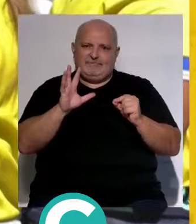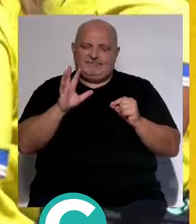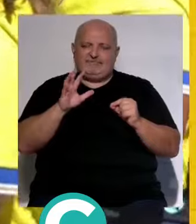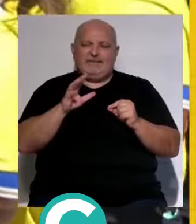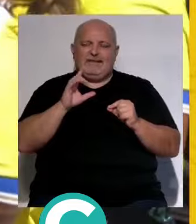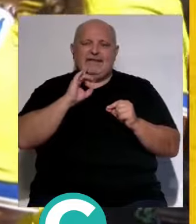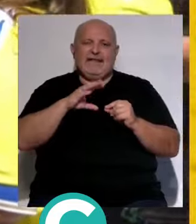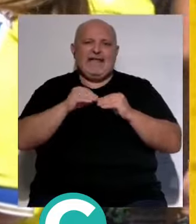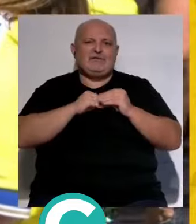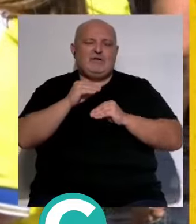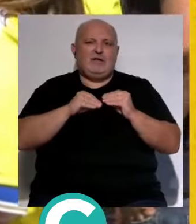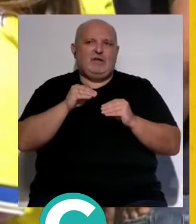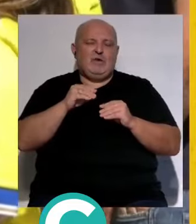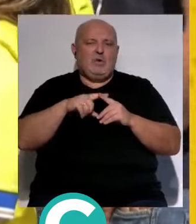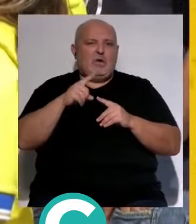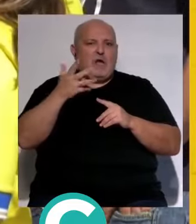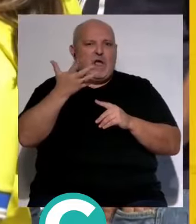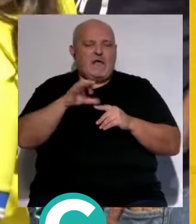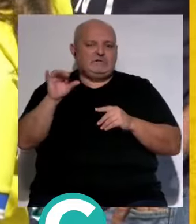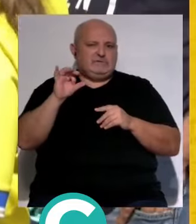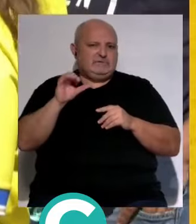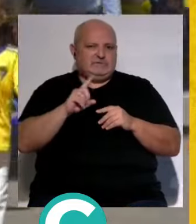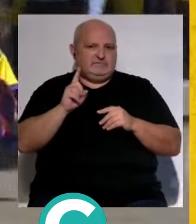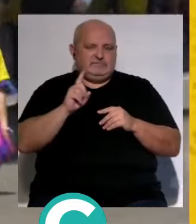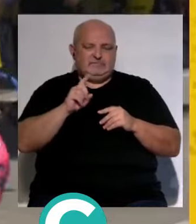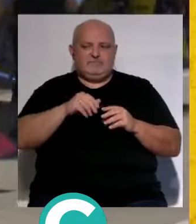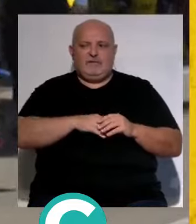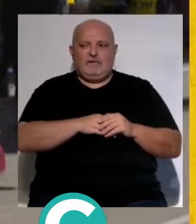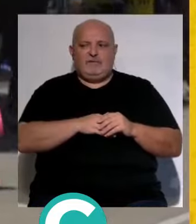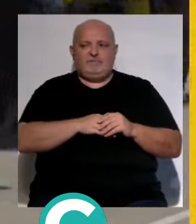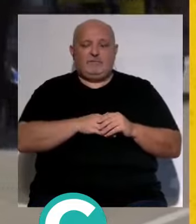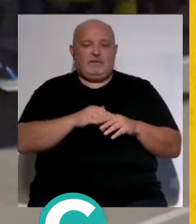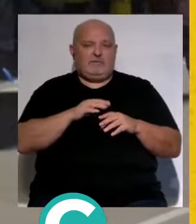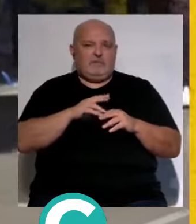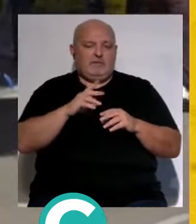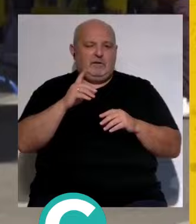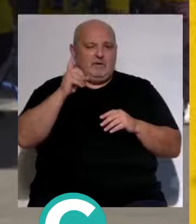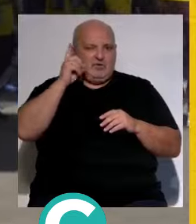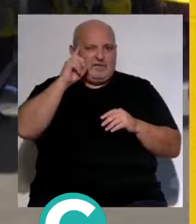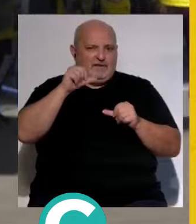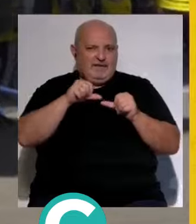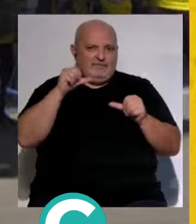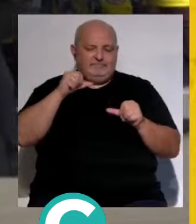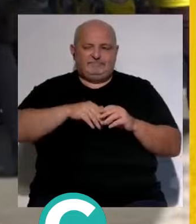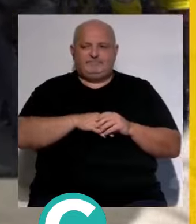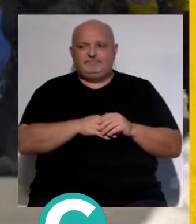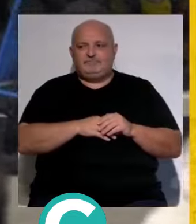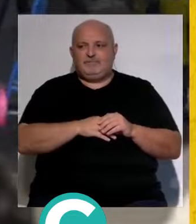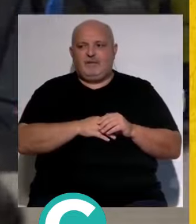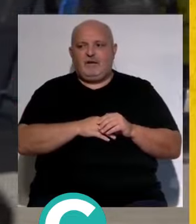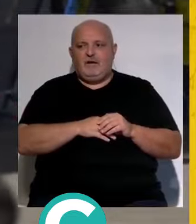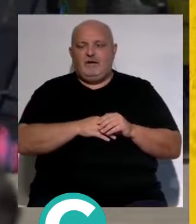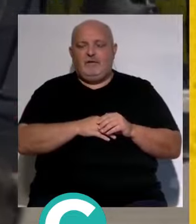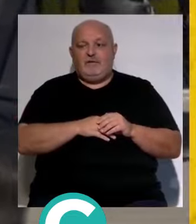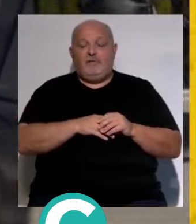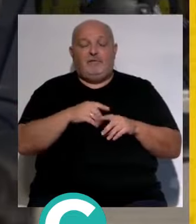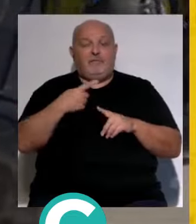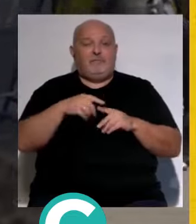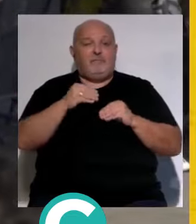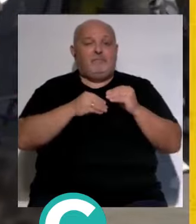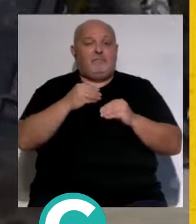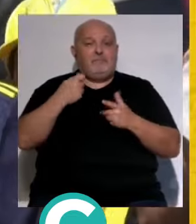lo ha hecho no es ningún premio Nobel en ningún campo, porque está fatal. Otra cosa que podría hacer el Cádiz, por lo menos